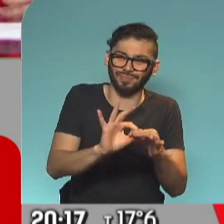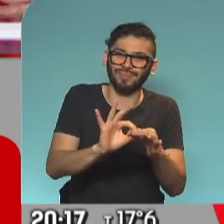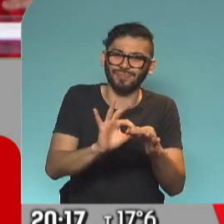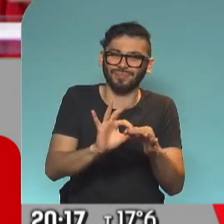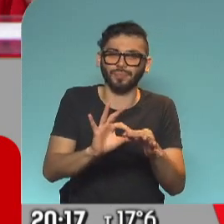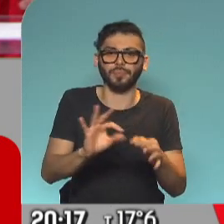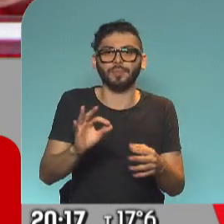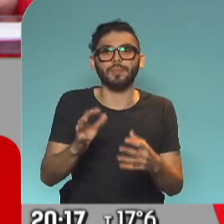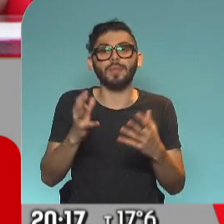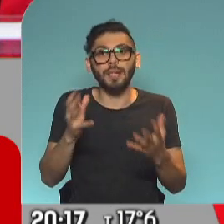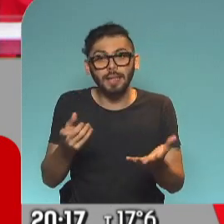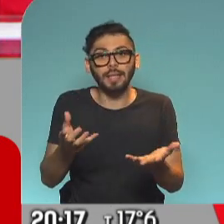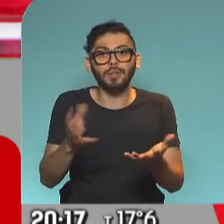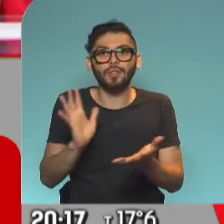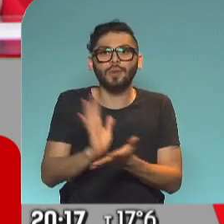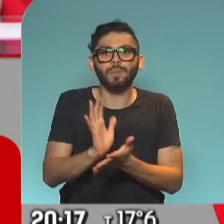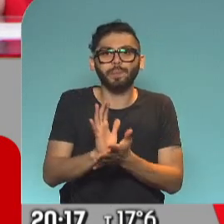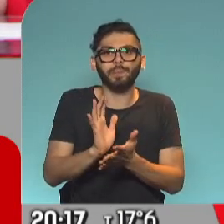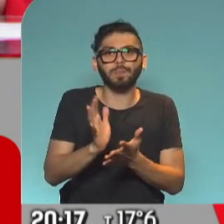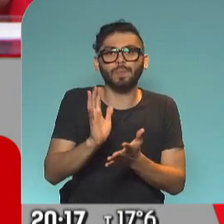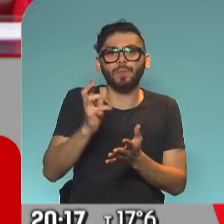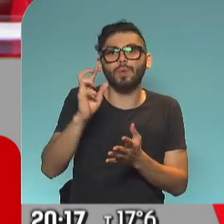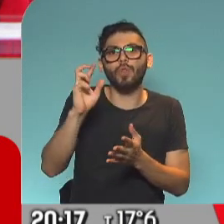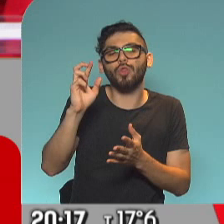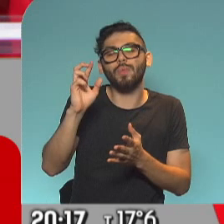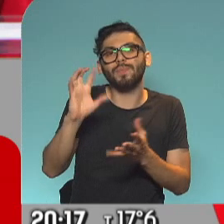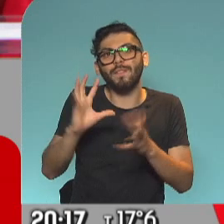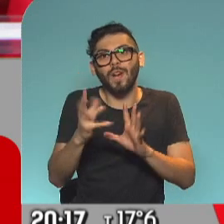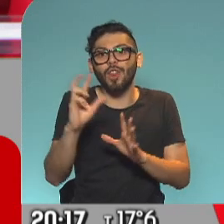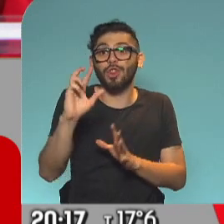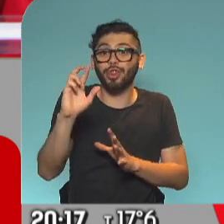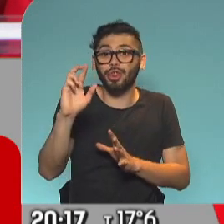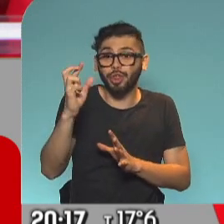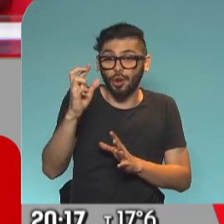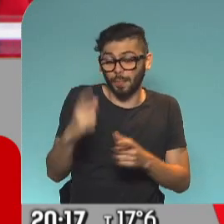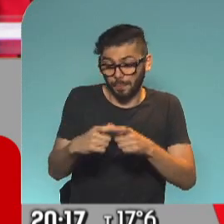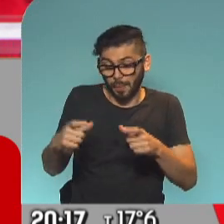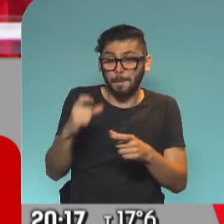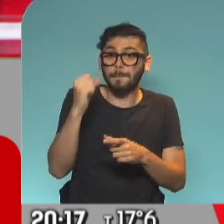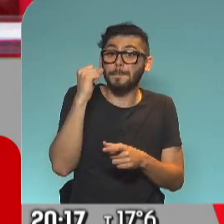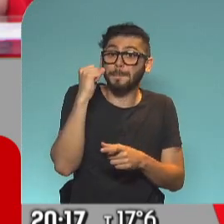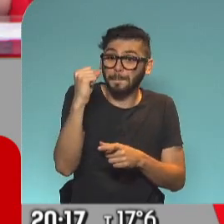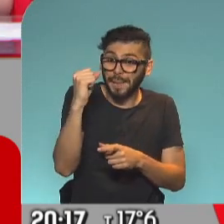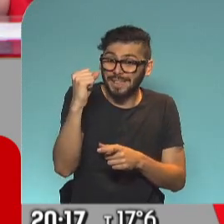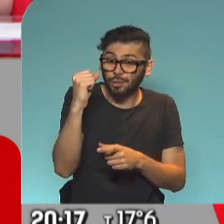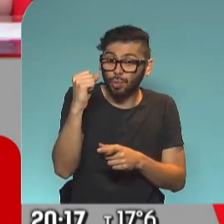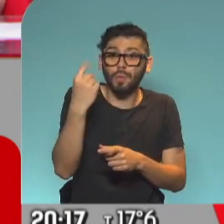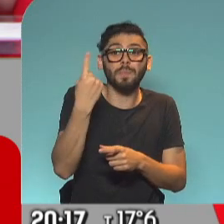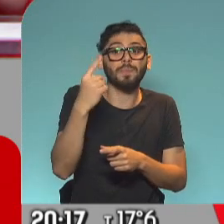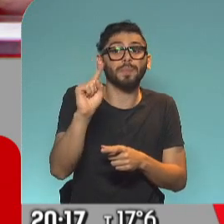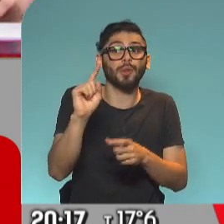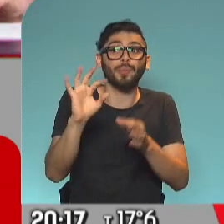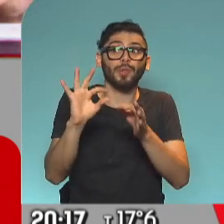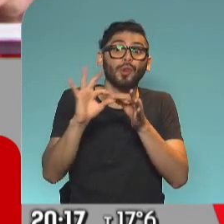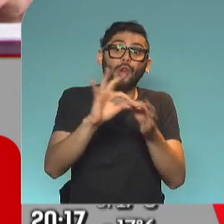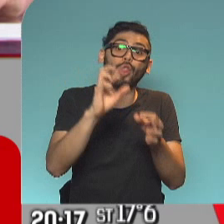se termina rompiendo. Es una alternativa para dolarizarse de manera indirecta porque lo que recibís se gana en pesos, pero está atado a la variación del tipo de